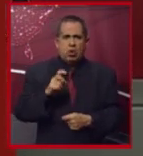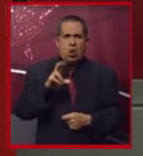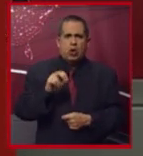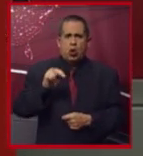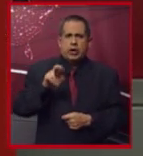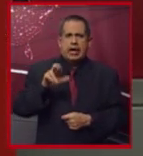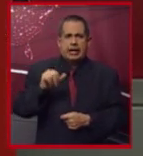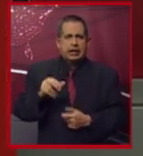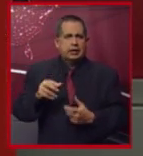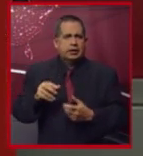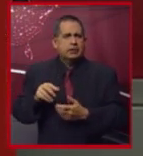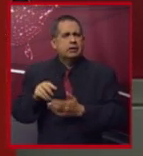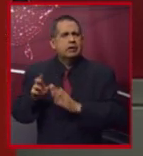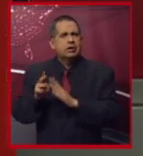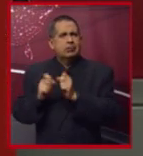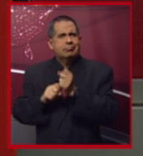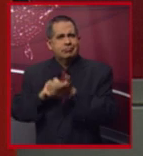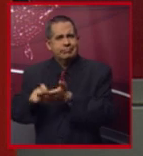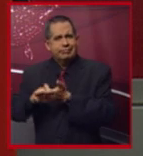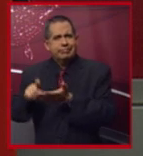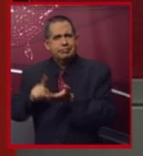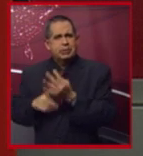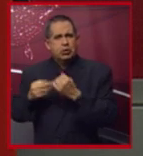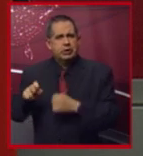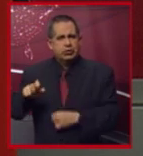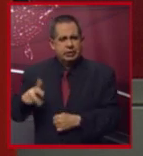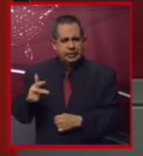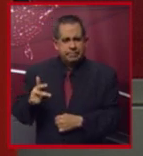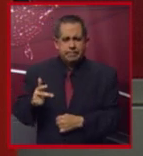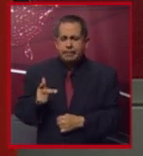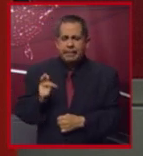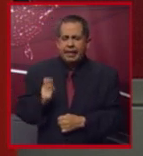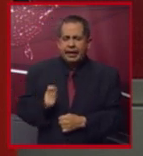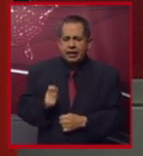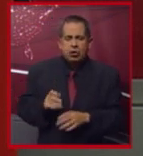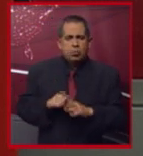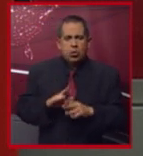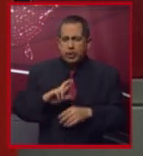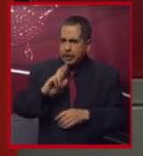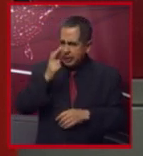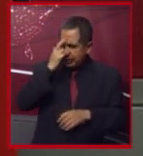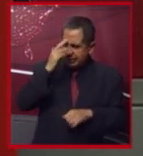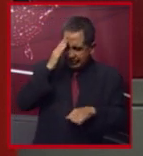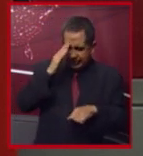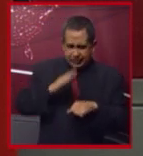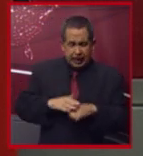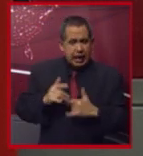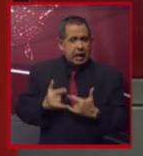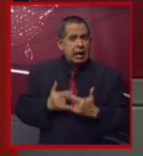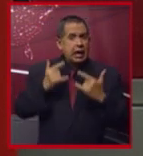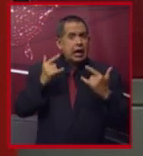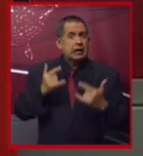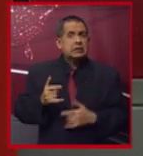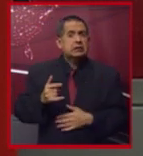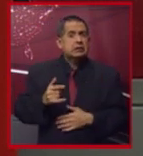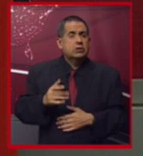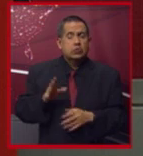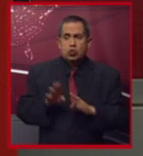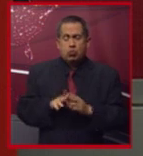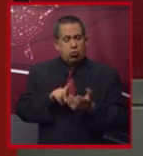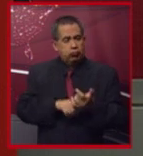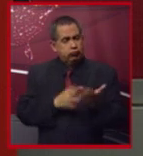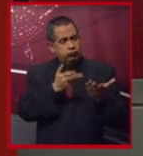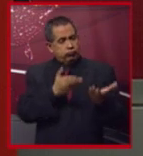Neri, legisladores de 1913, sino por el hecho mismo de recordar una época de nuestra historia en la cual un prócer